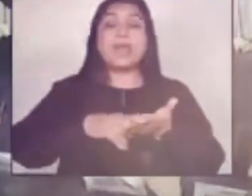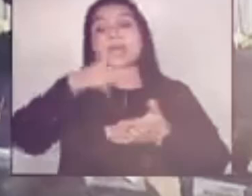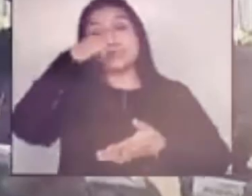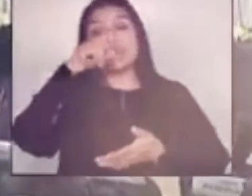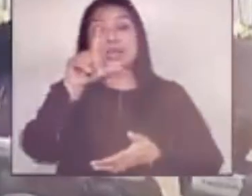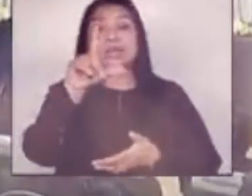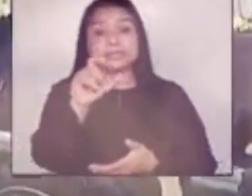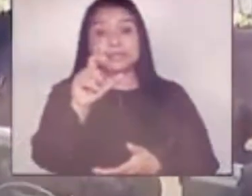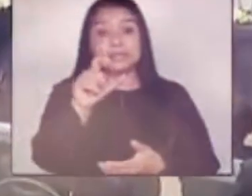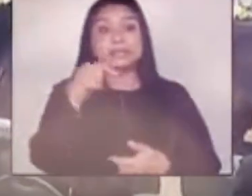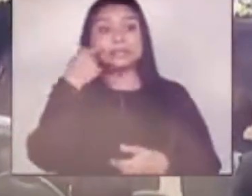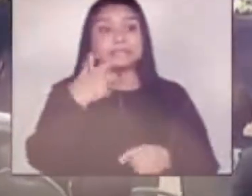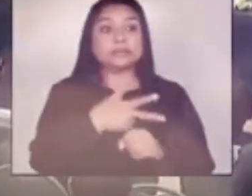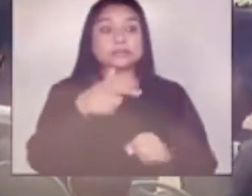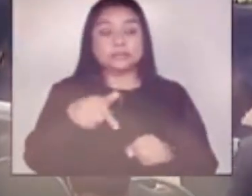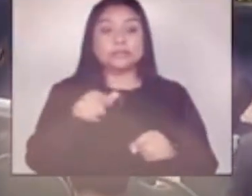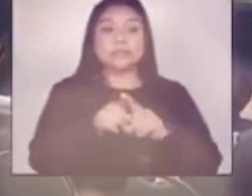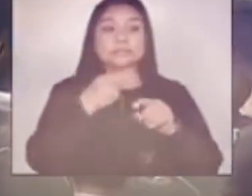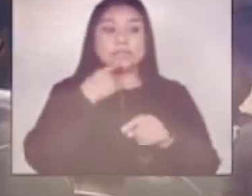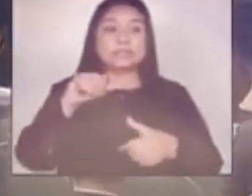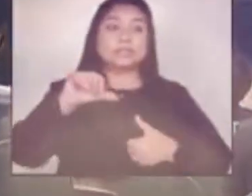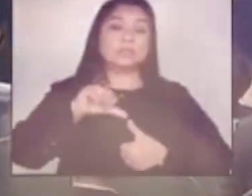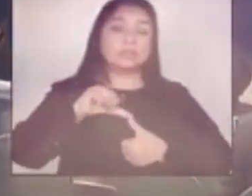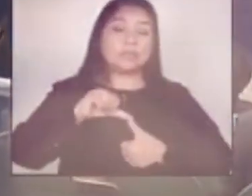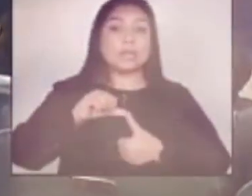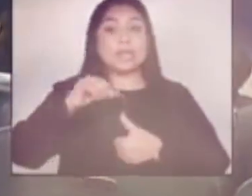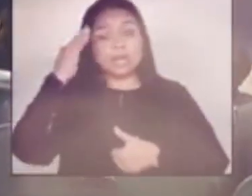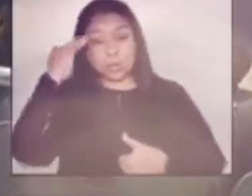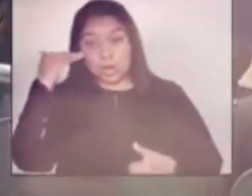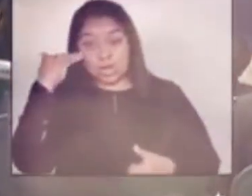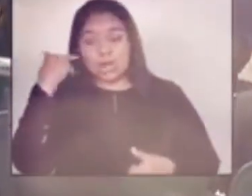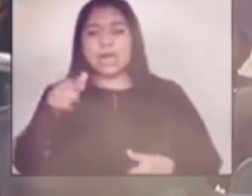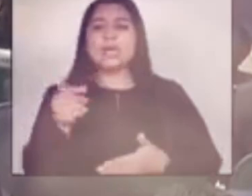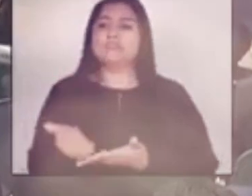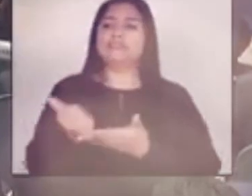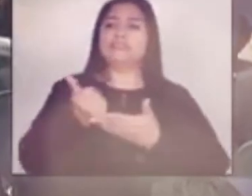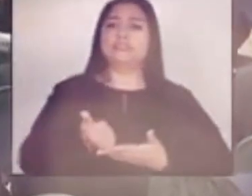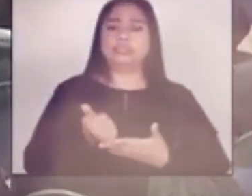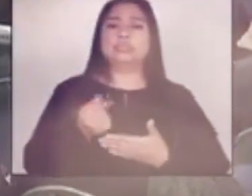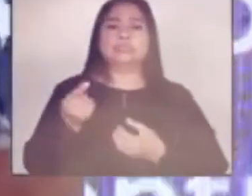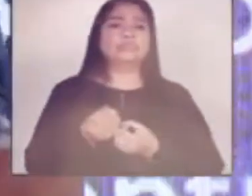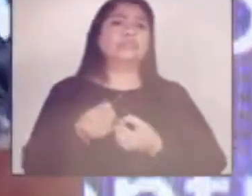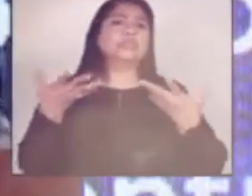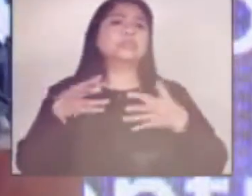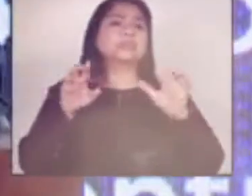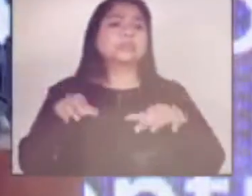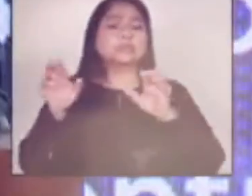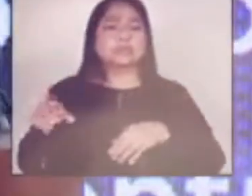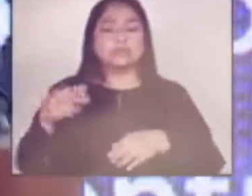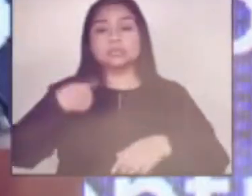las Repúblicas de Centroamérica y la República de Corea, sin duda, beneficiará a millones de ciudadanos de nuestros